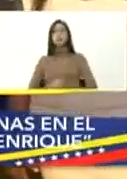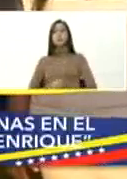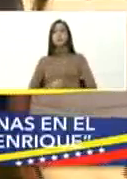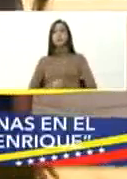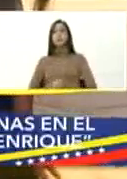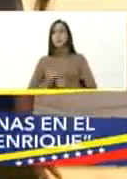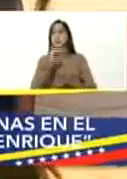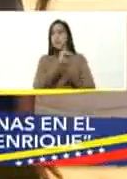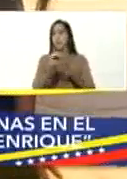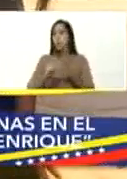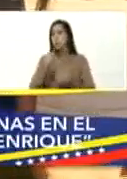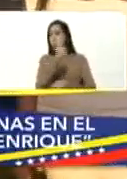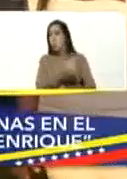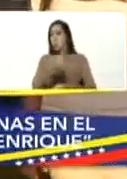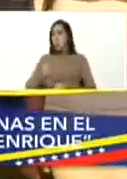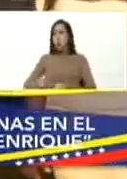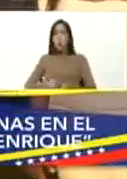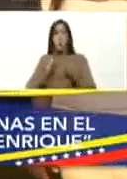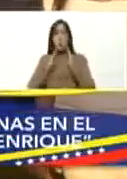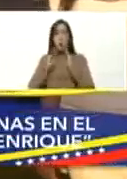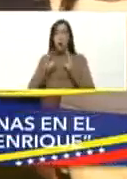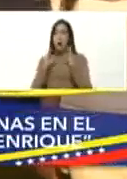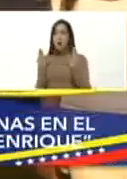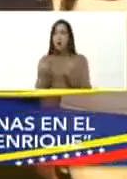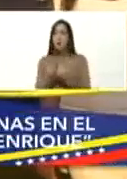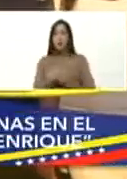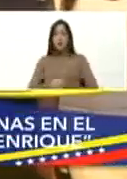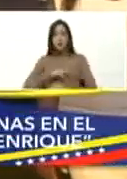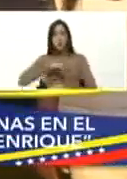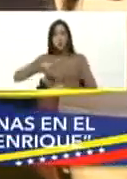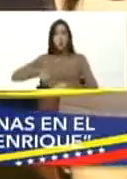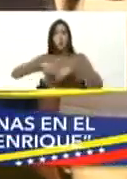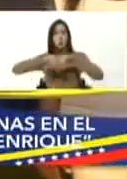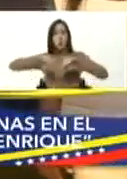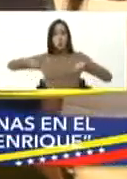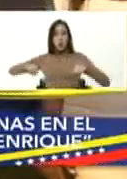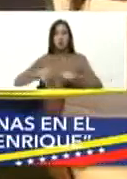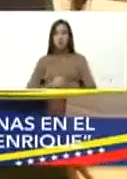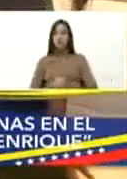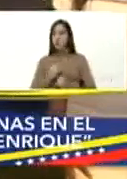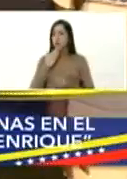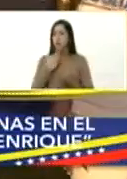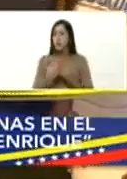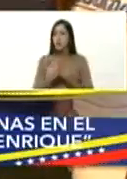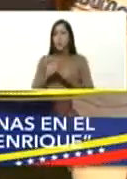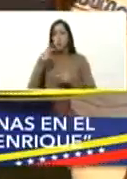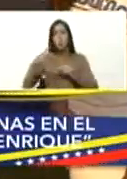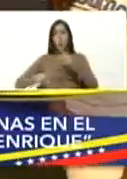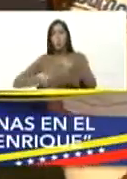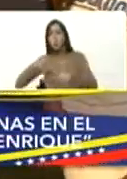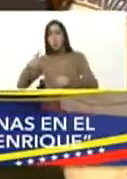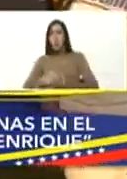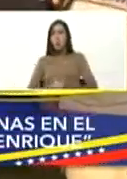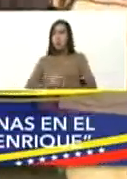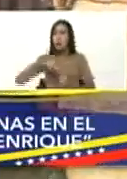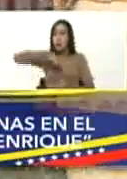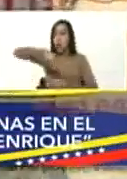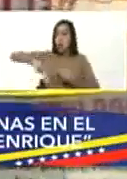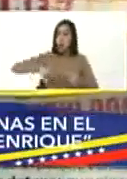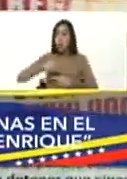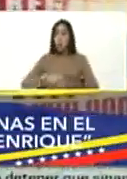datos de cada uno de nuestros beneficiarios y familias de nuestro territorio. De verdad, agradecido con el proceso, con la revolución,